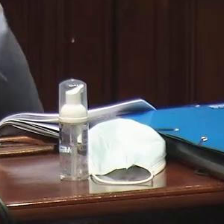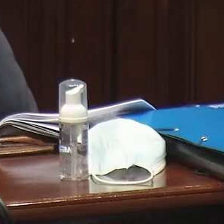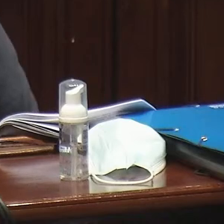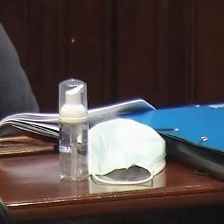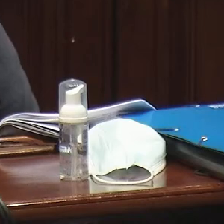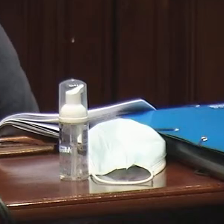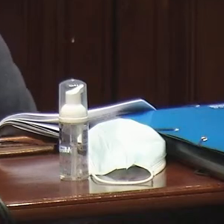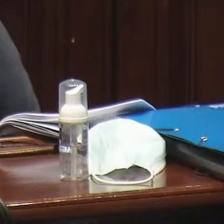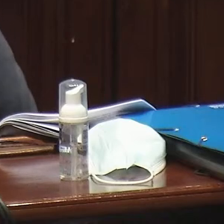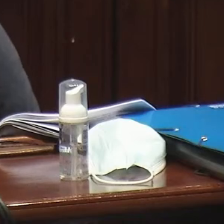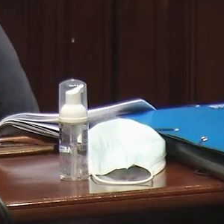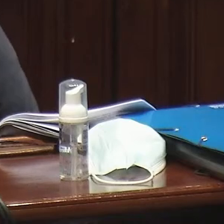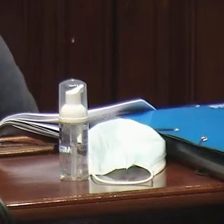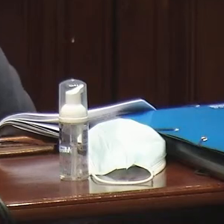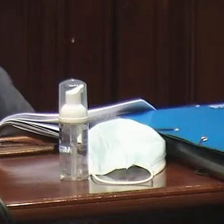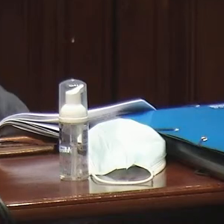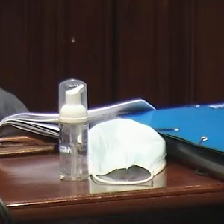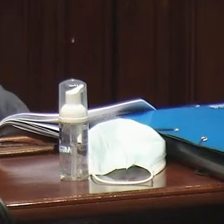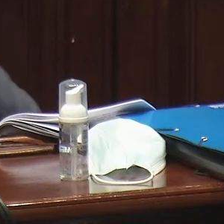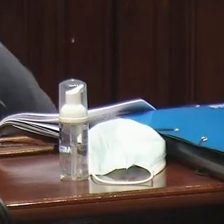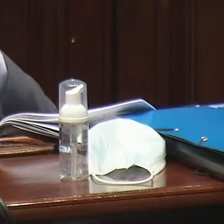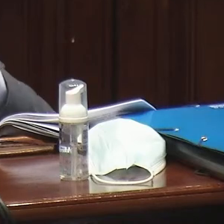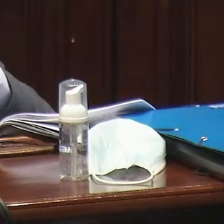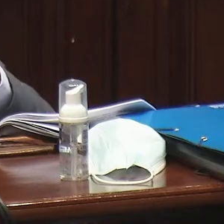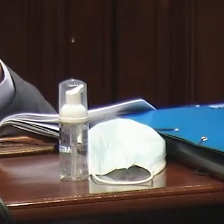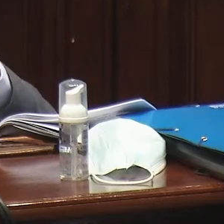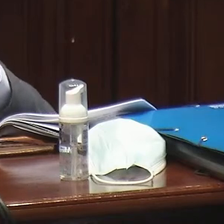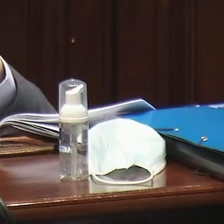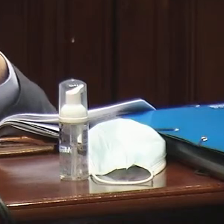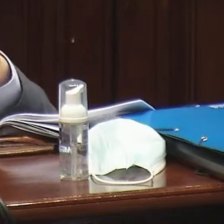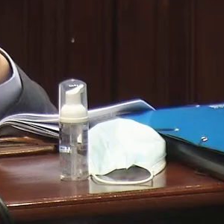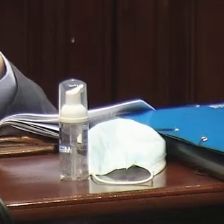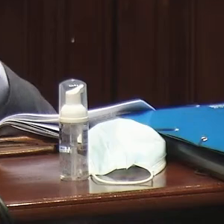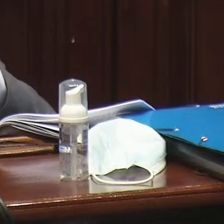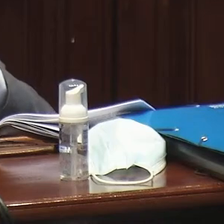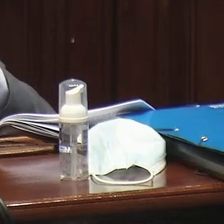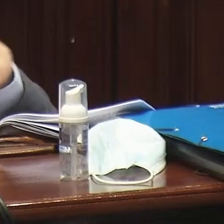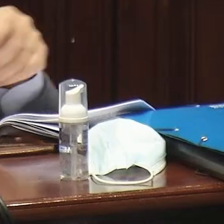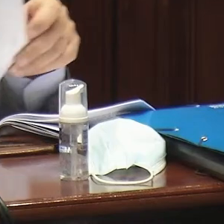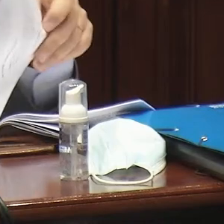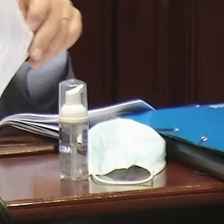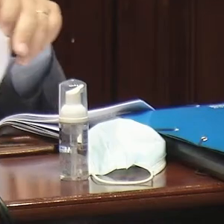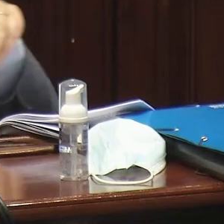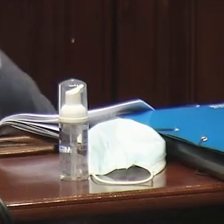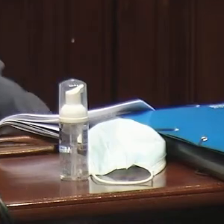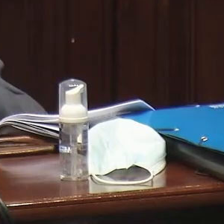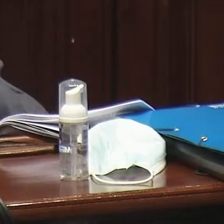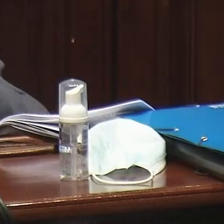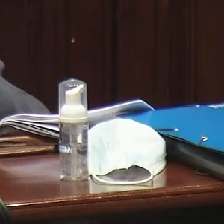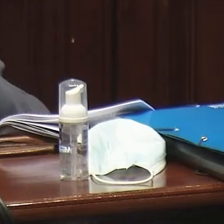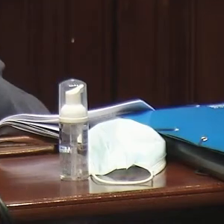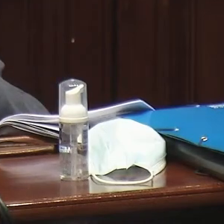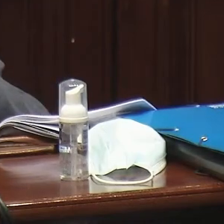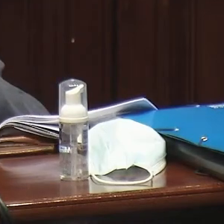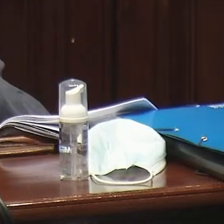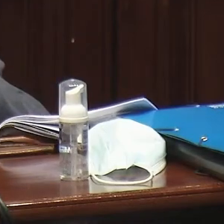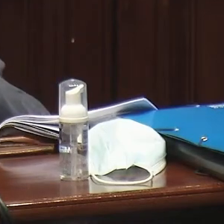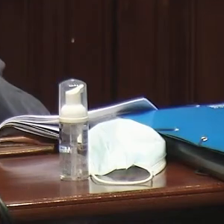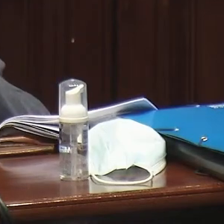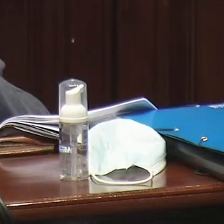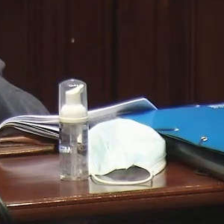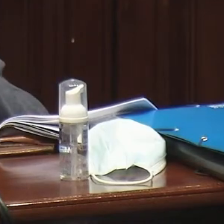normas de conducta ética invocada la presente resolución de ajuste termina